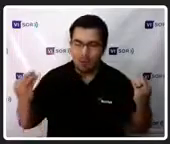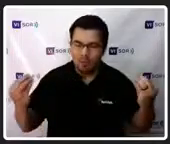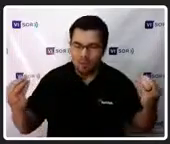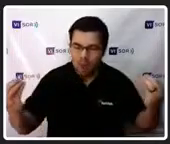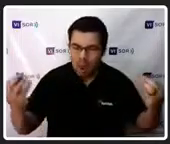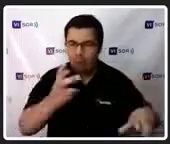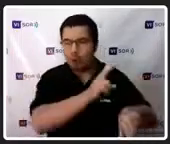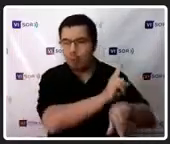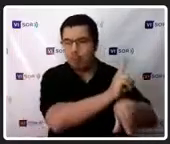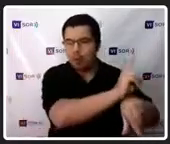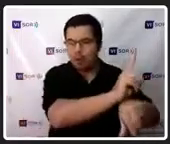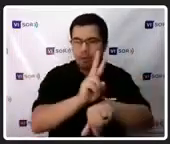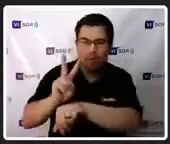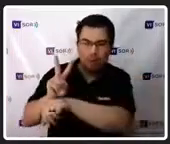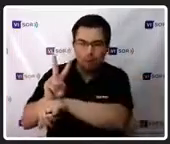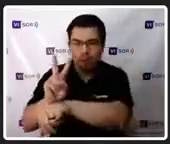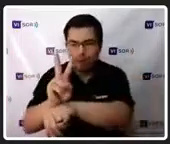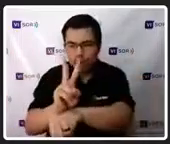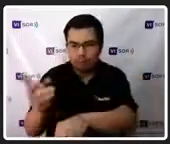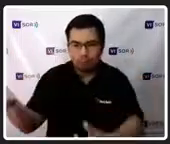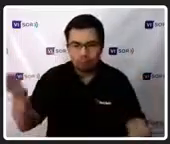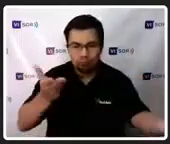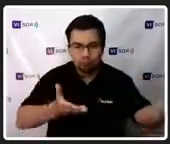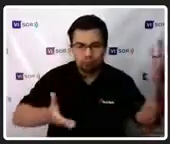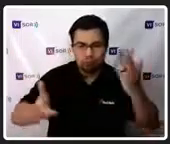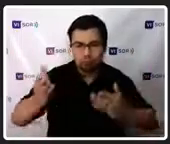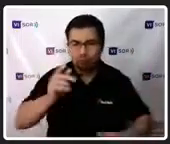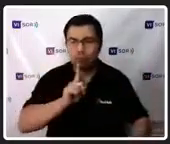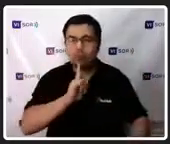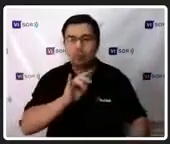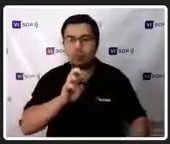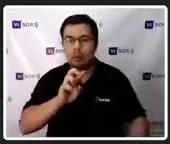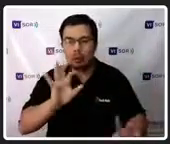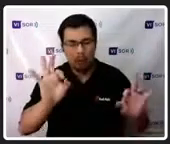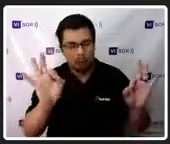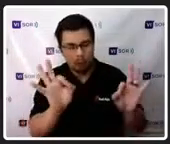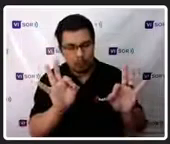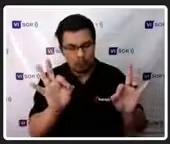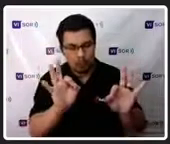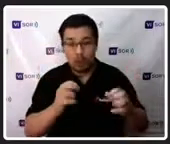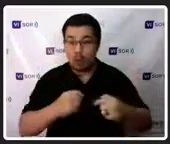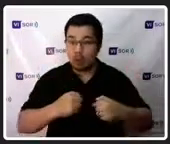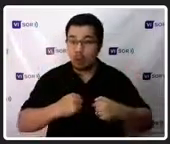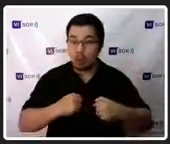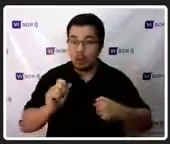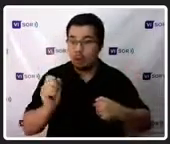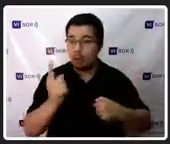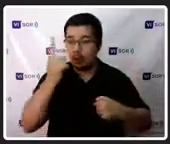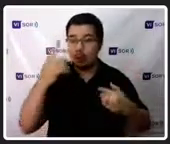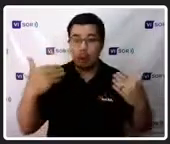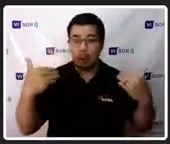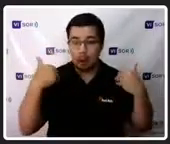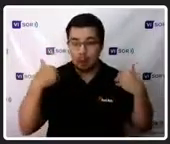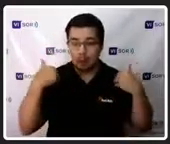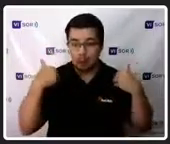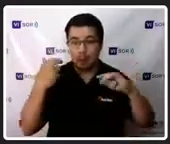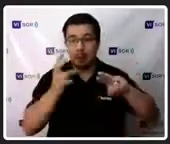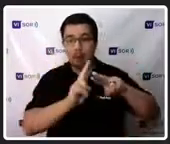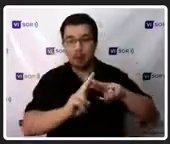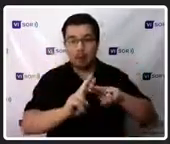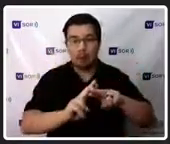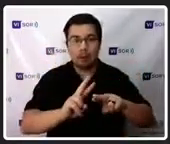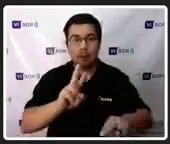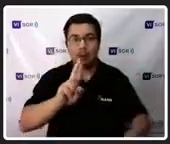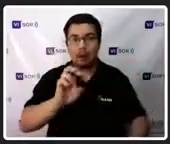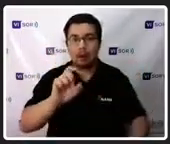Oye, dije, parece que por acá va lo mío. Y intenté mi primera práctica, la hice en un resort que se llama en Concón, que se llama Hipocampus